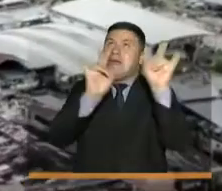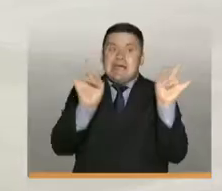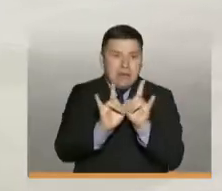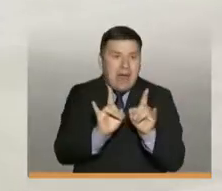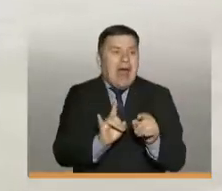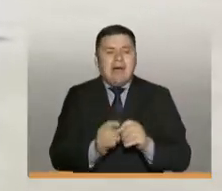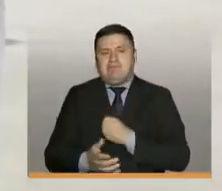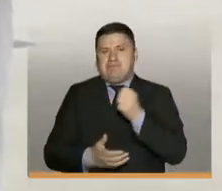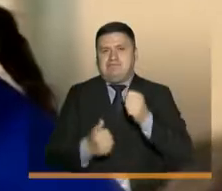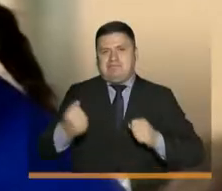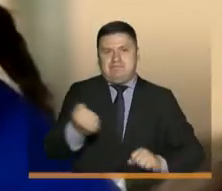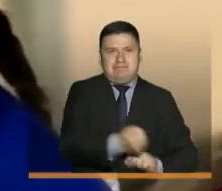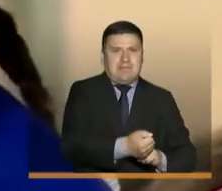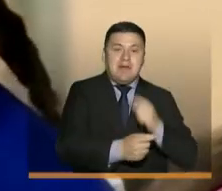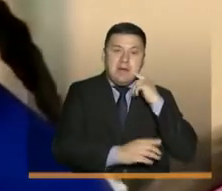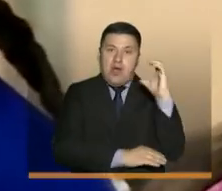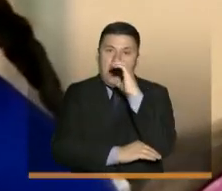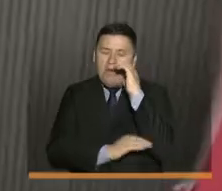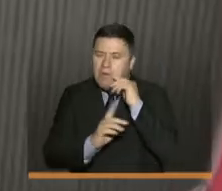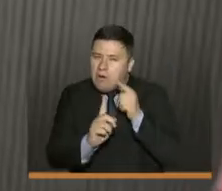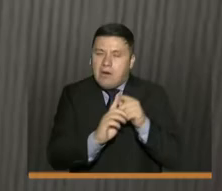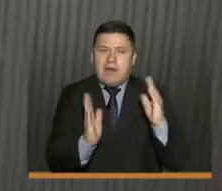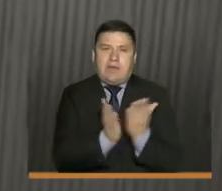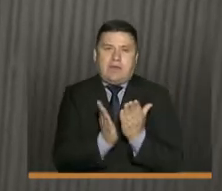Colombia, hacemos equipo por la educación.